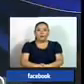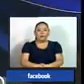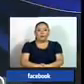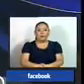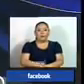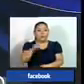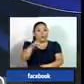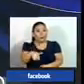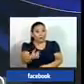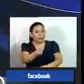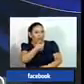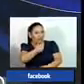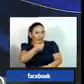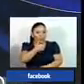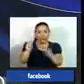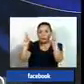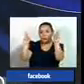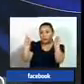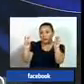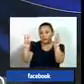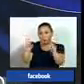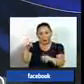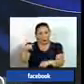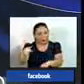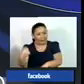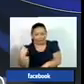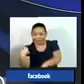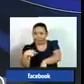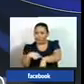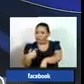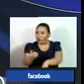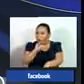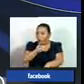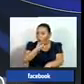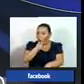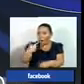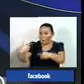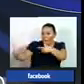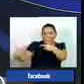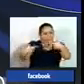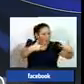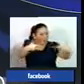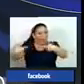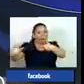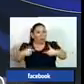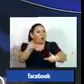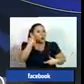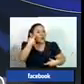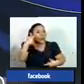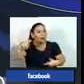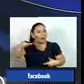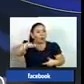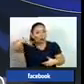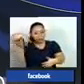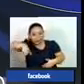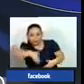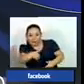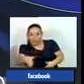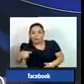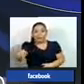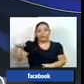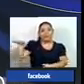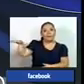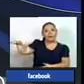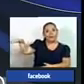Y a continuación vamos con información en desarrollo porque se ha reportado un tiroteo, esto en la zona del tobogán de la colonia Sacamil.